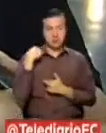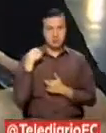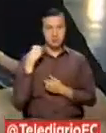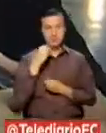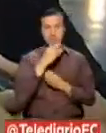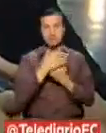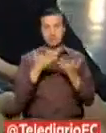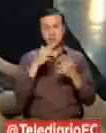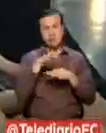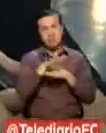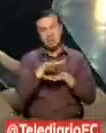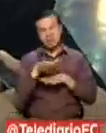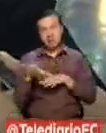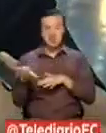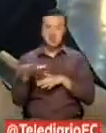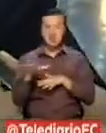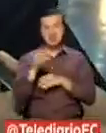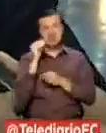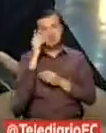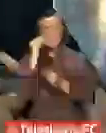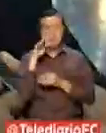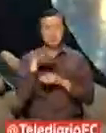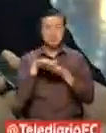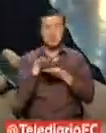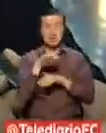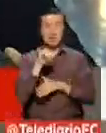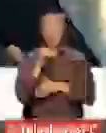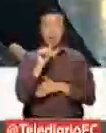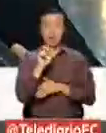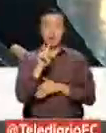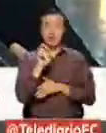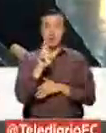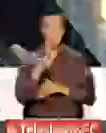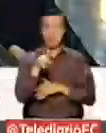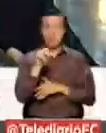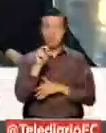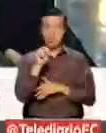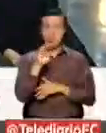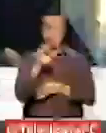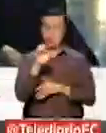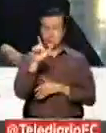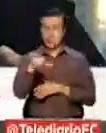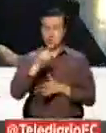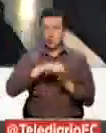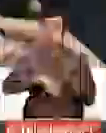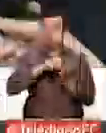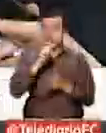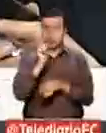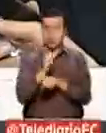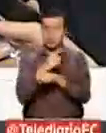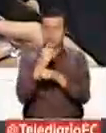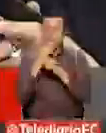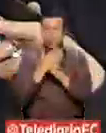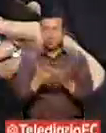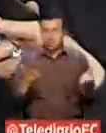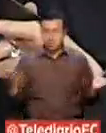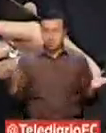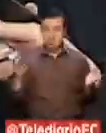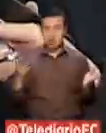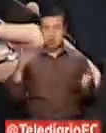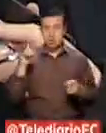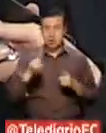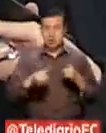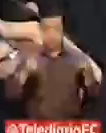muy superficialmente del señor Javier Ponce cuando él fue el que firmó el contrato de los helicópteros Trupp. Que hay generales que inclusive